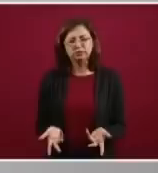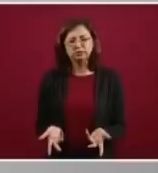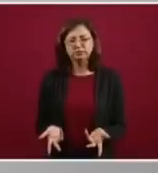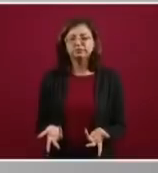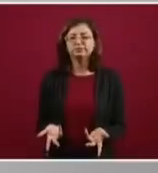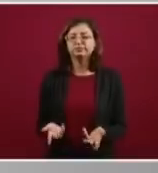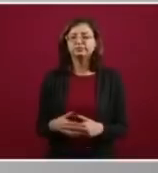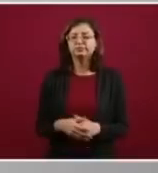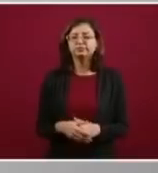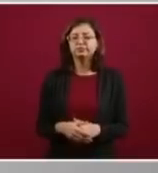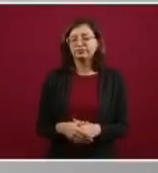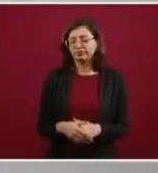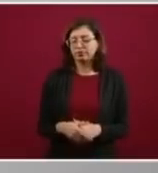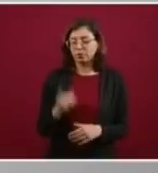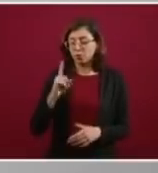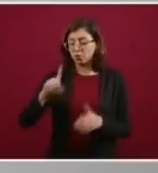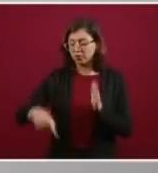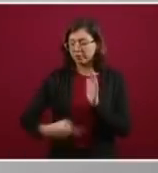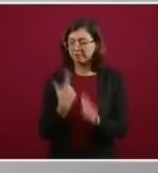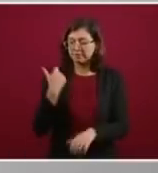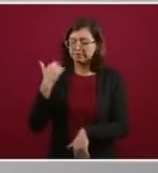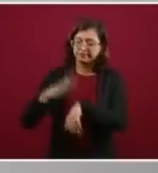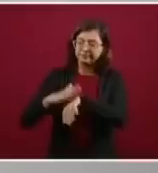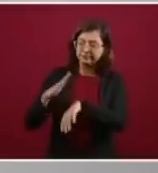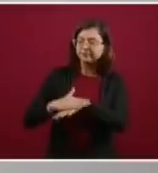se hizo una licitación